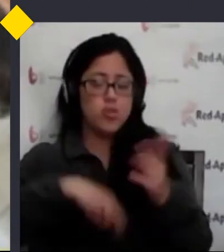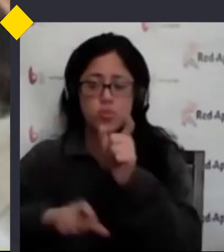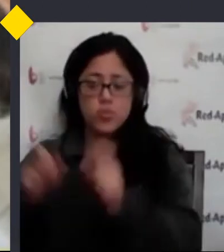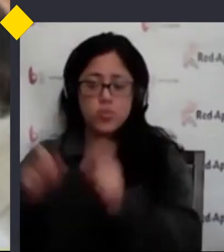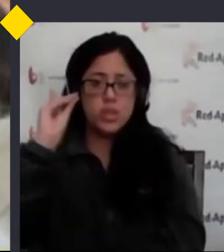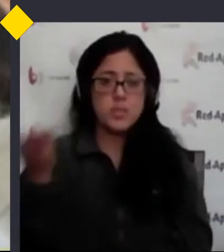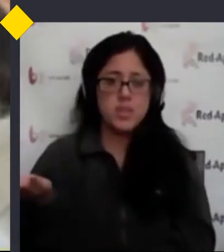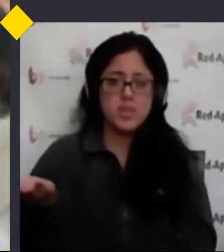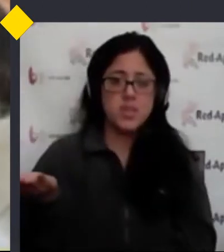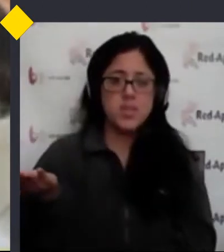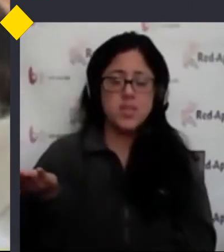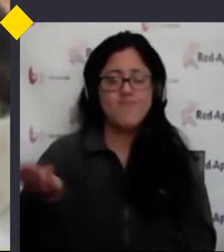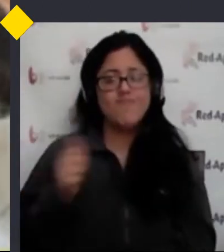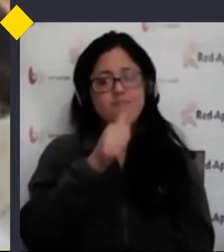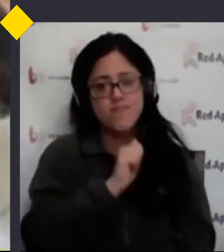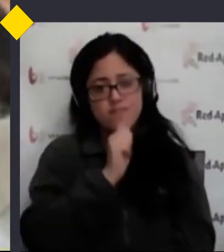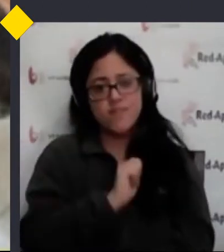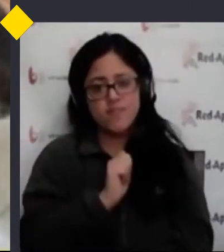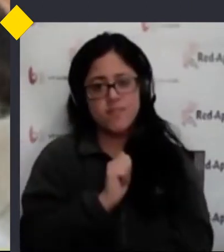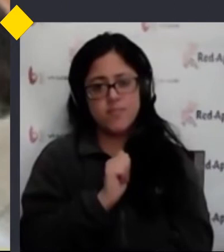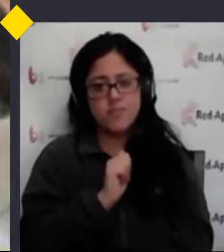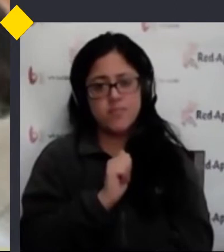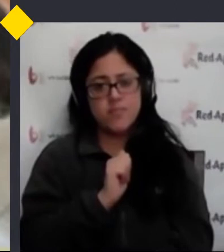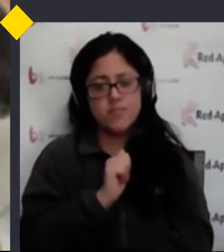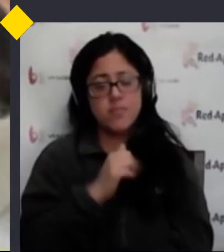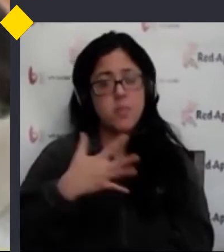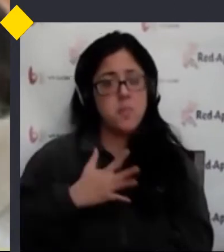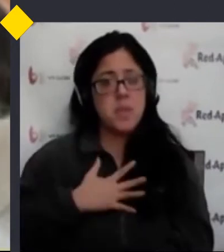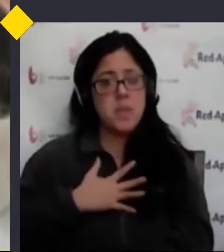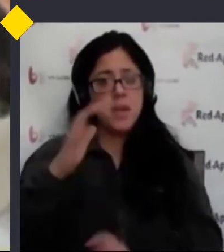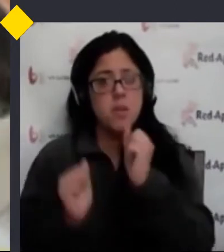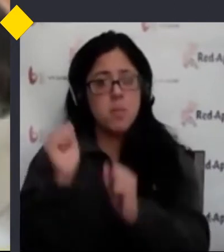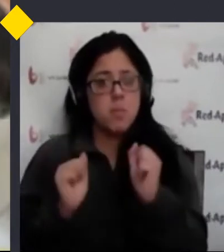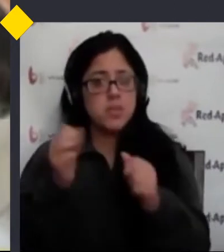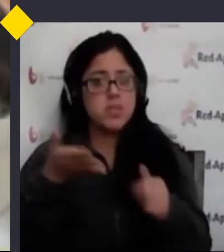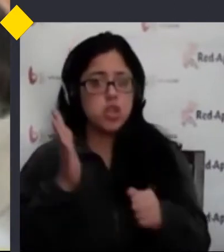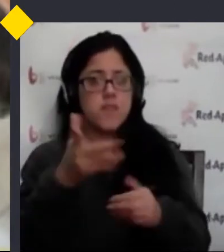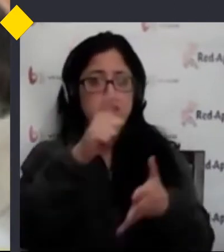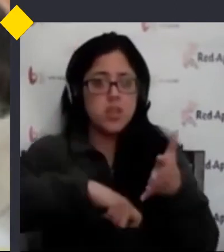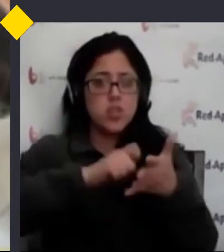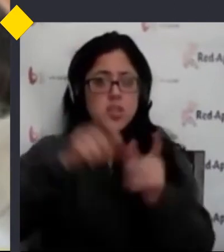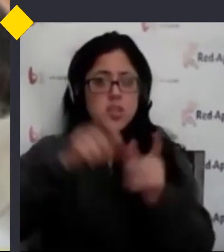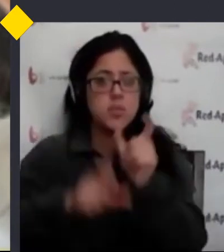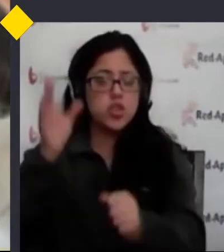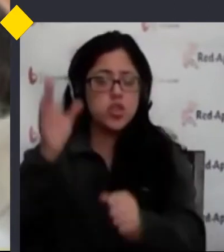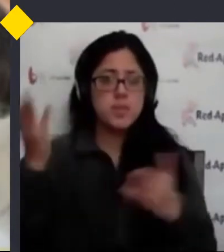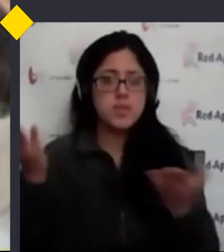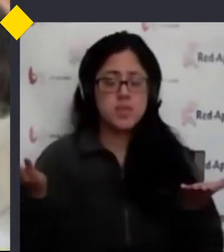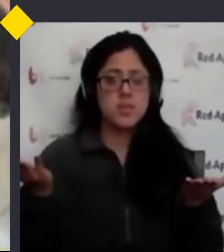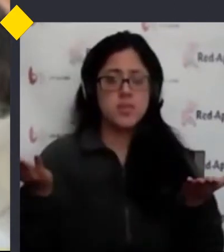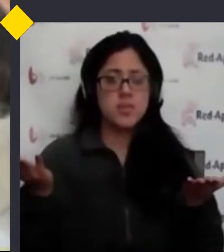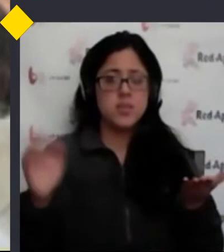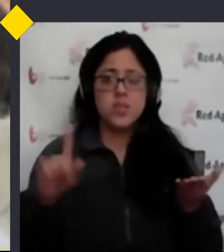quedó corta. No tienen temor los empresarios todavía de contratar a las personas con discapacidad. No las